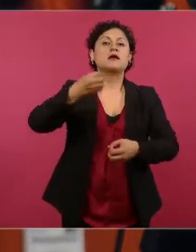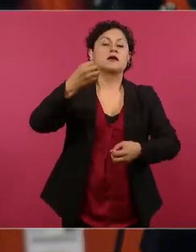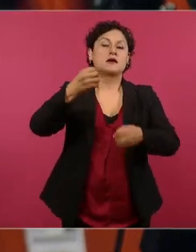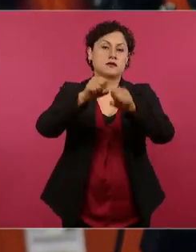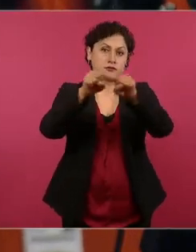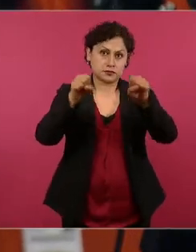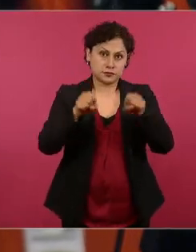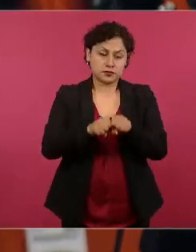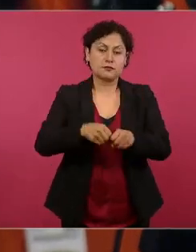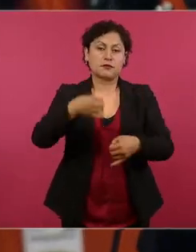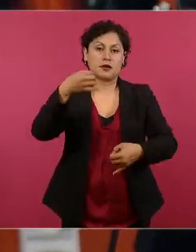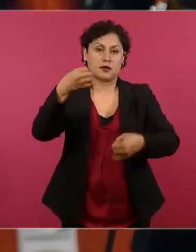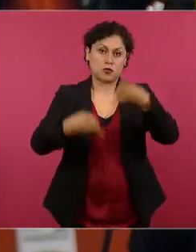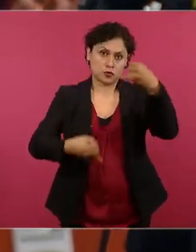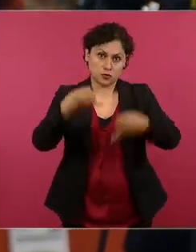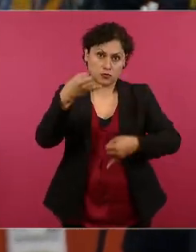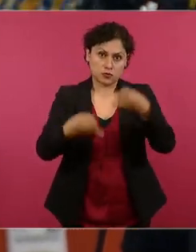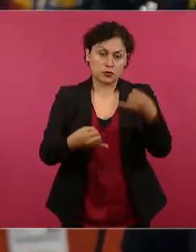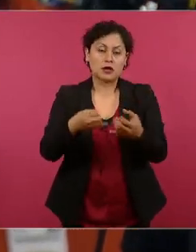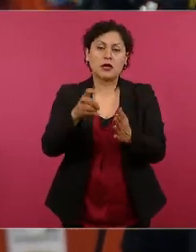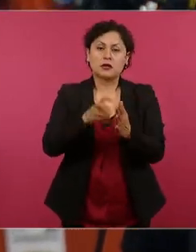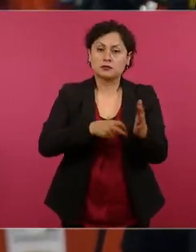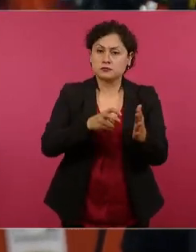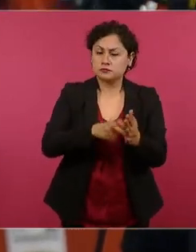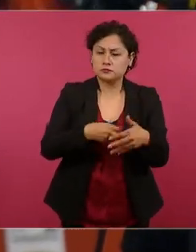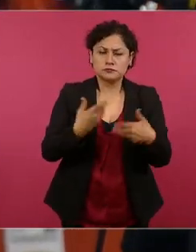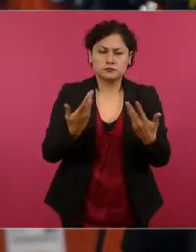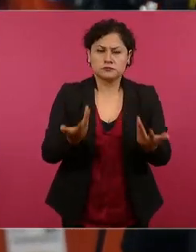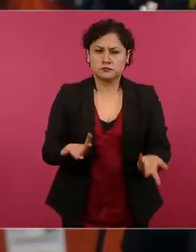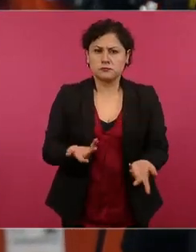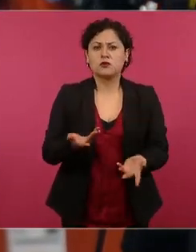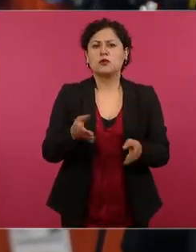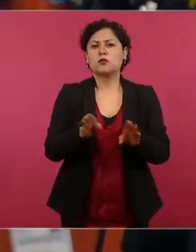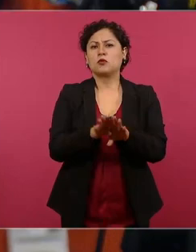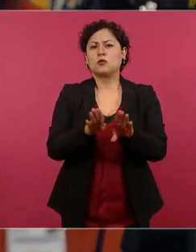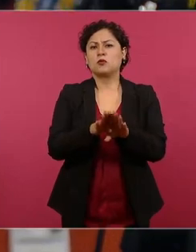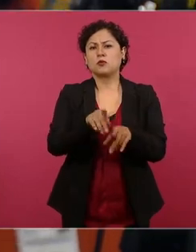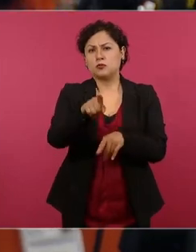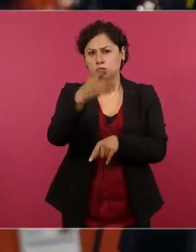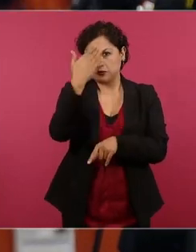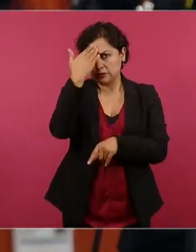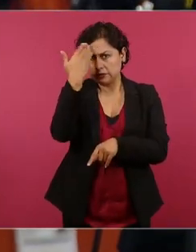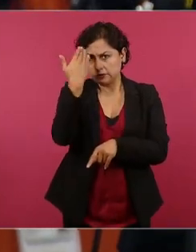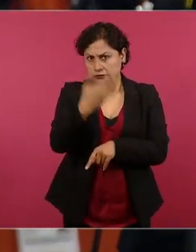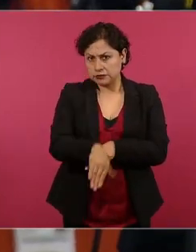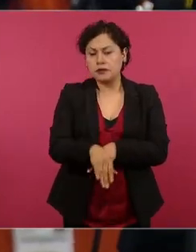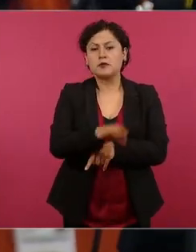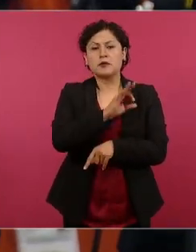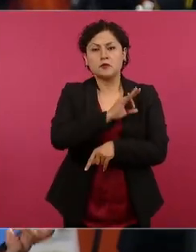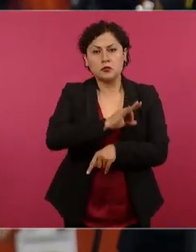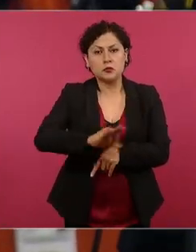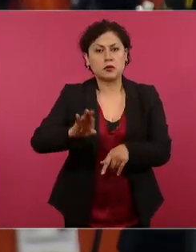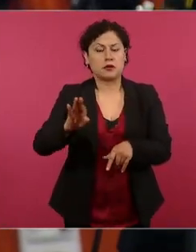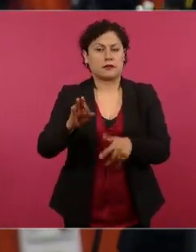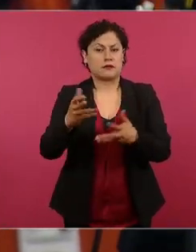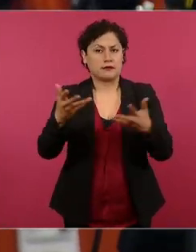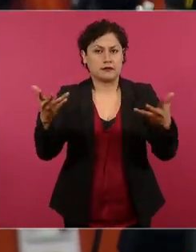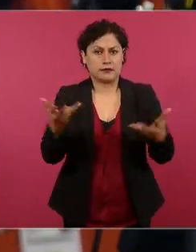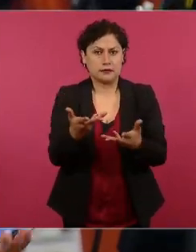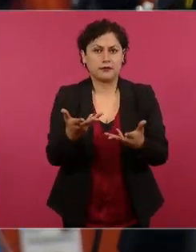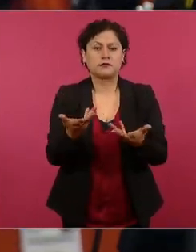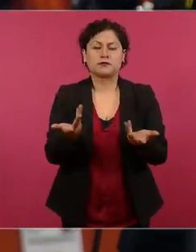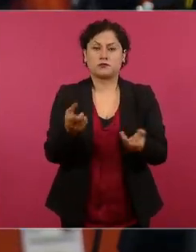¿Cómo usted observa que pueda llevarse a cabo esta situación cuando, si bien usted ha mencionado aquí casos que se dieron